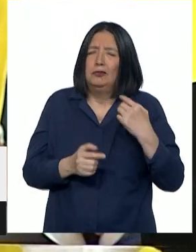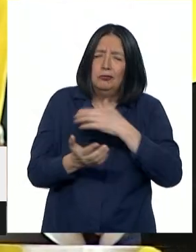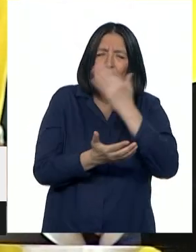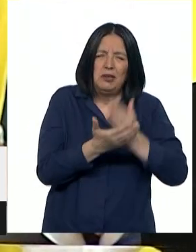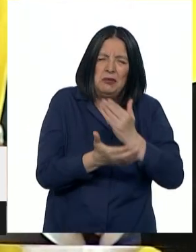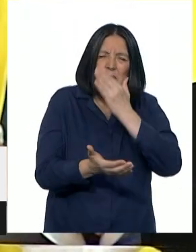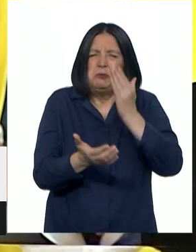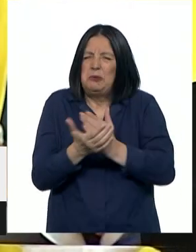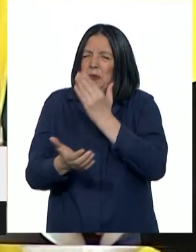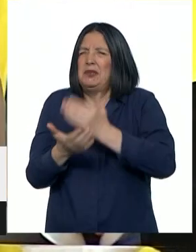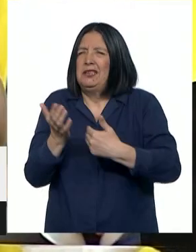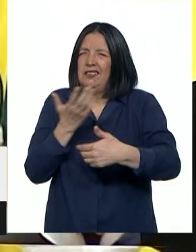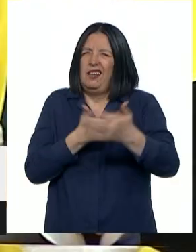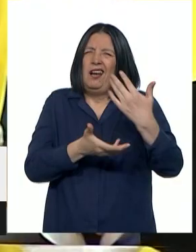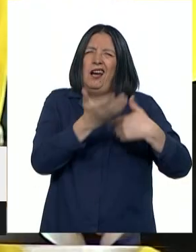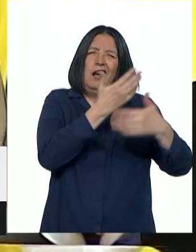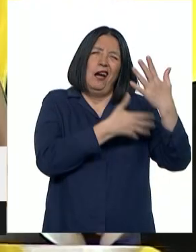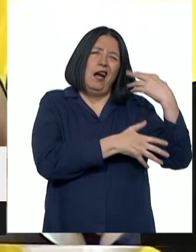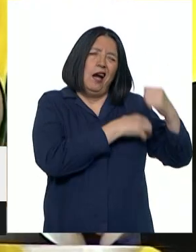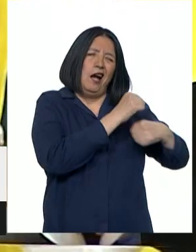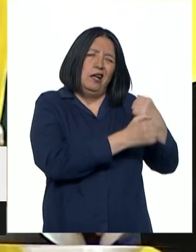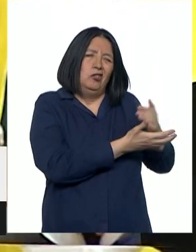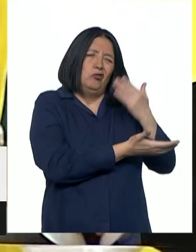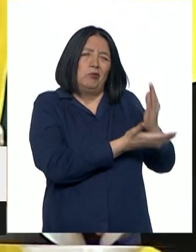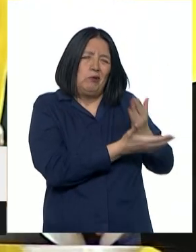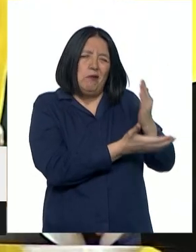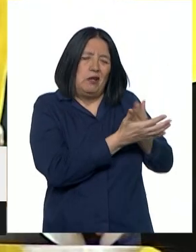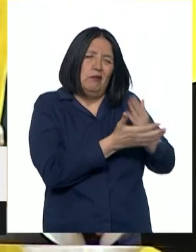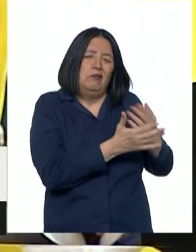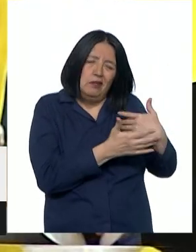que nos aquejan de años y de años.